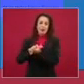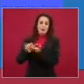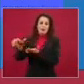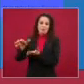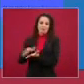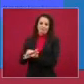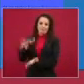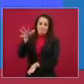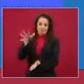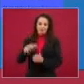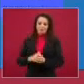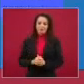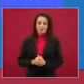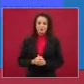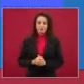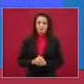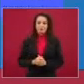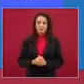sea, la mayoría.